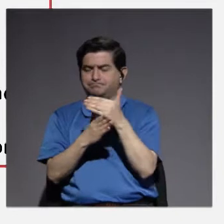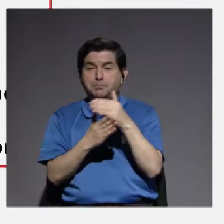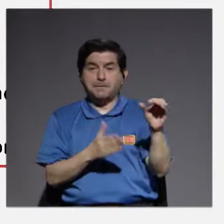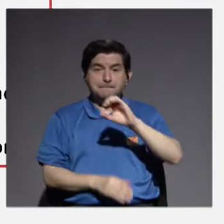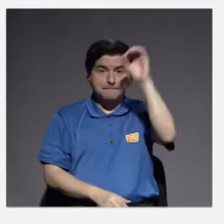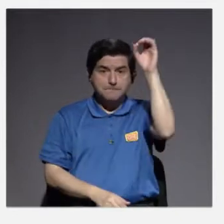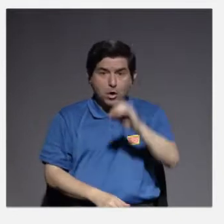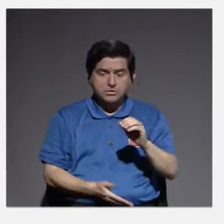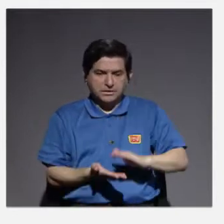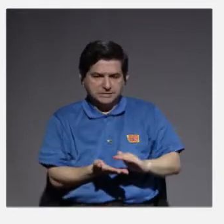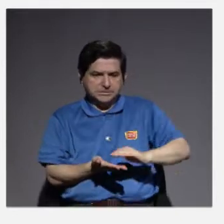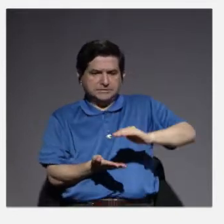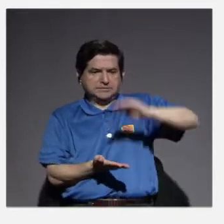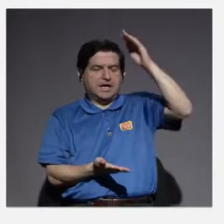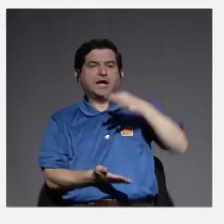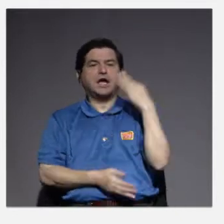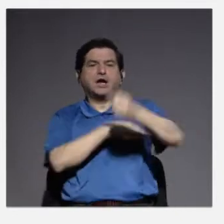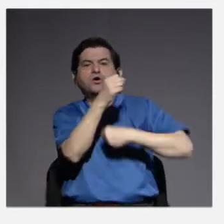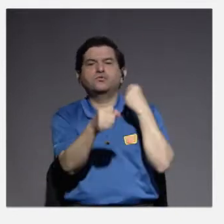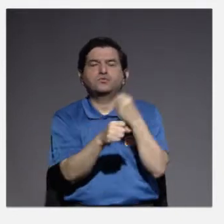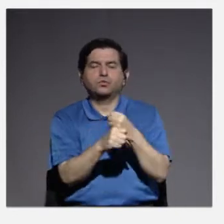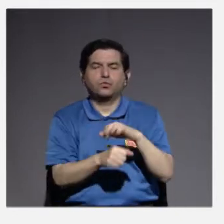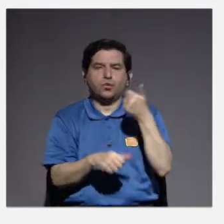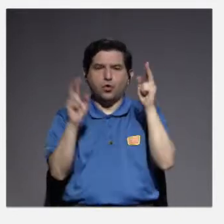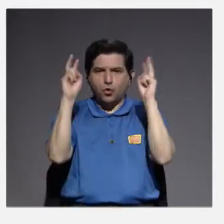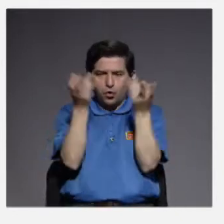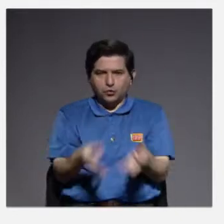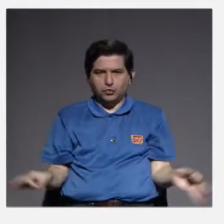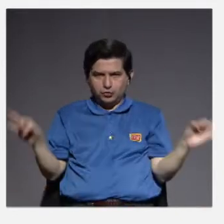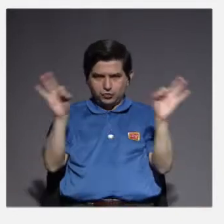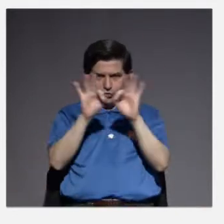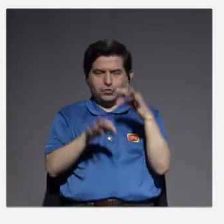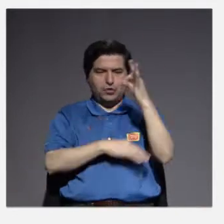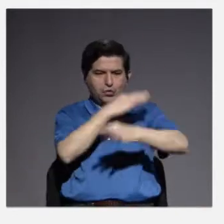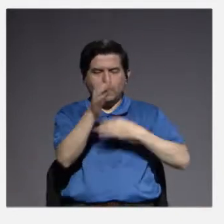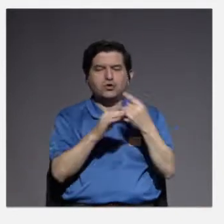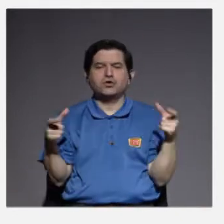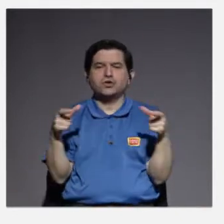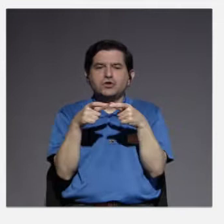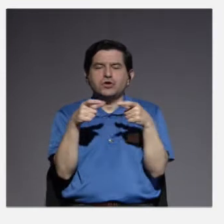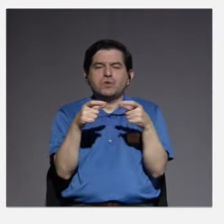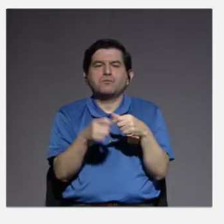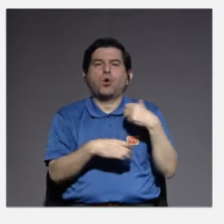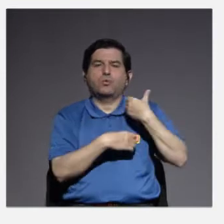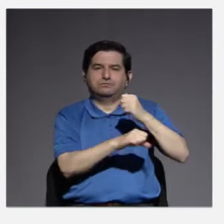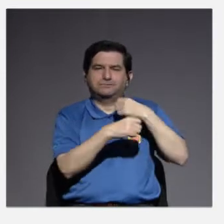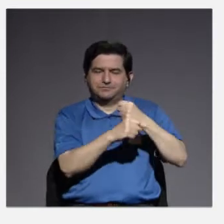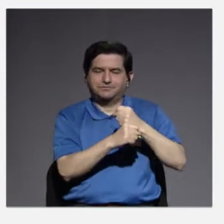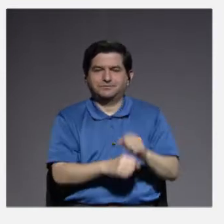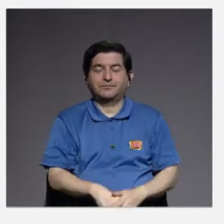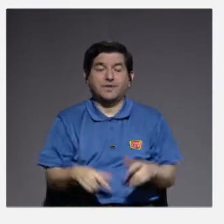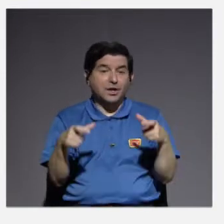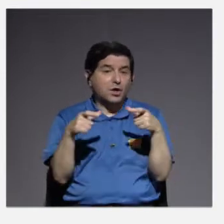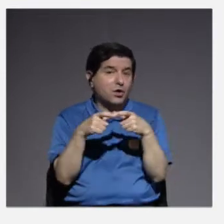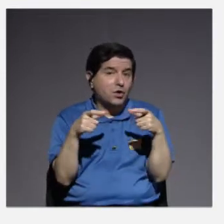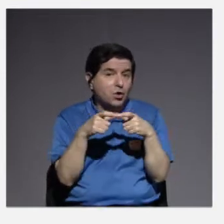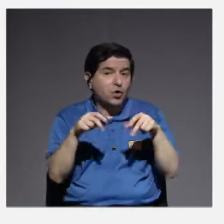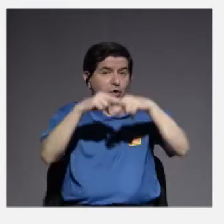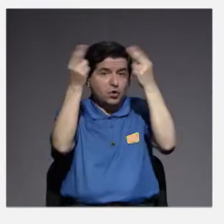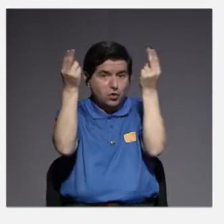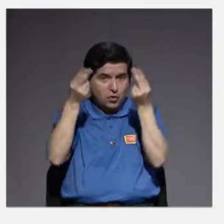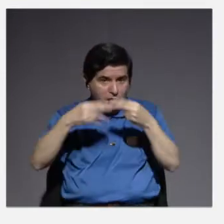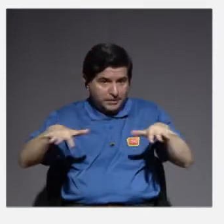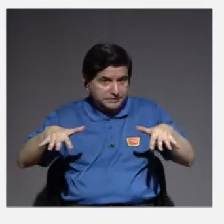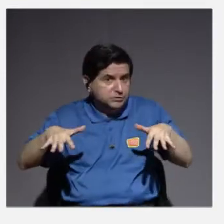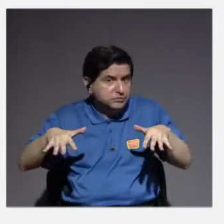porcentaje crezca en futuros años. Otro tema muy importante es el tipo de conexión que tienen las municipalidades. Entendía la conexión a Internet